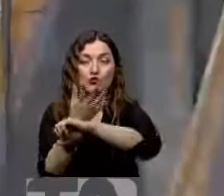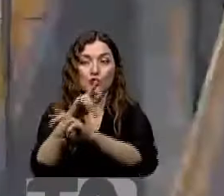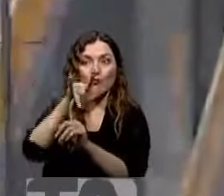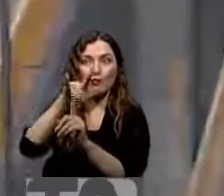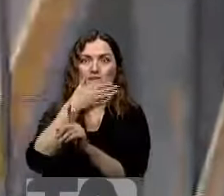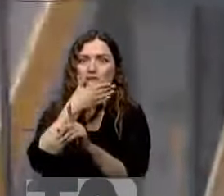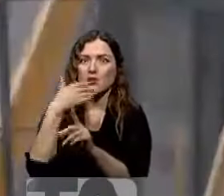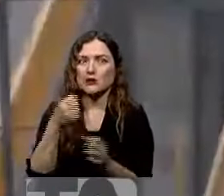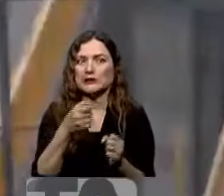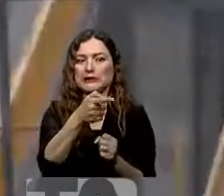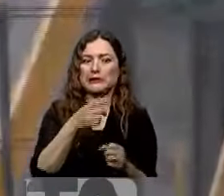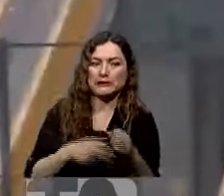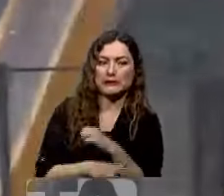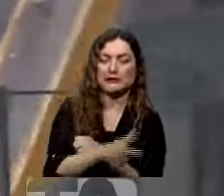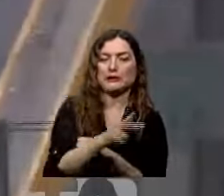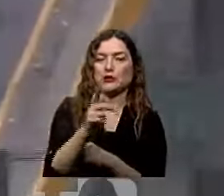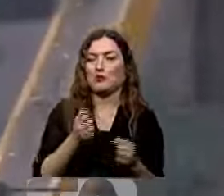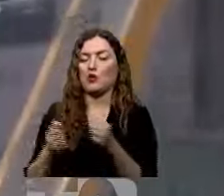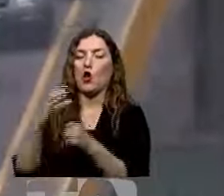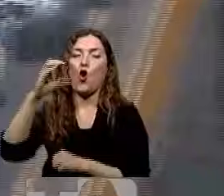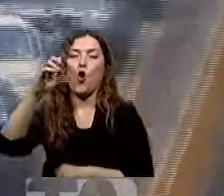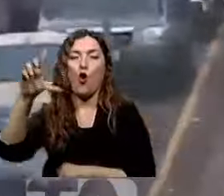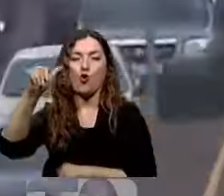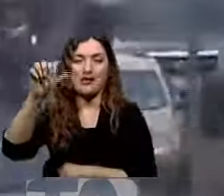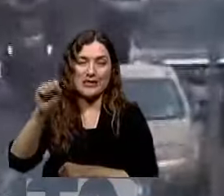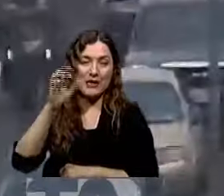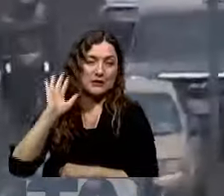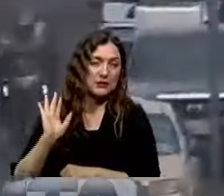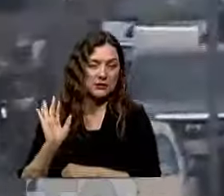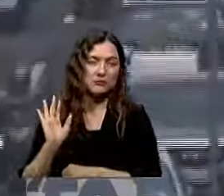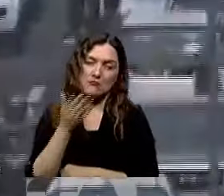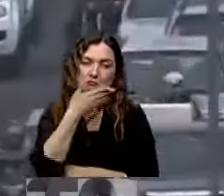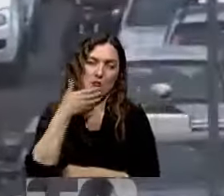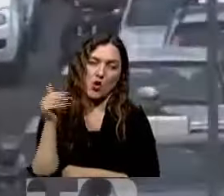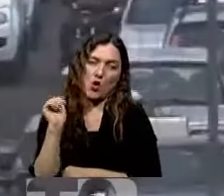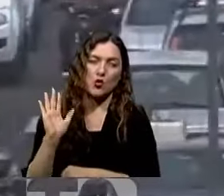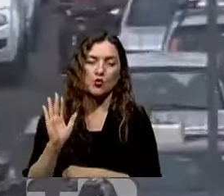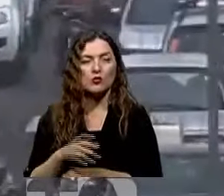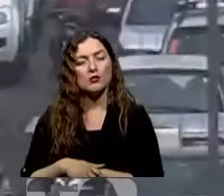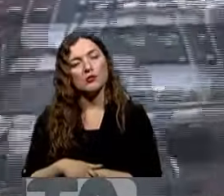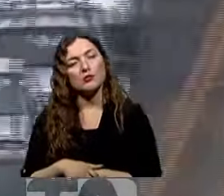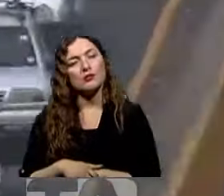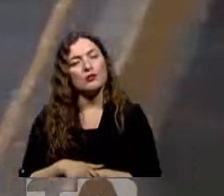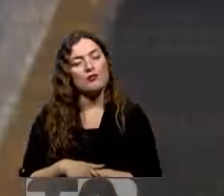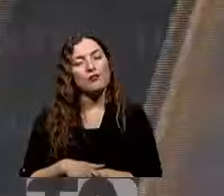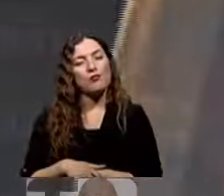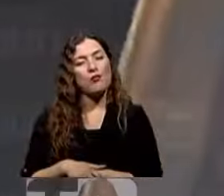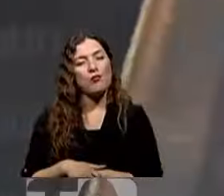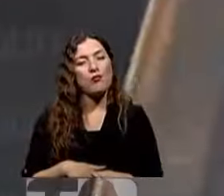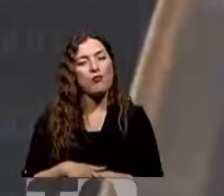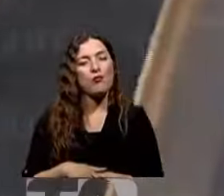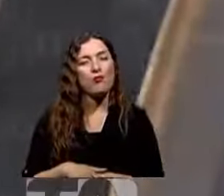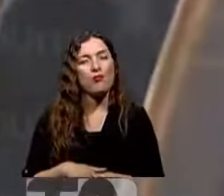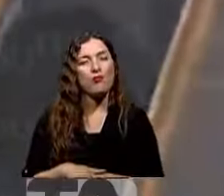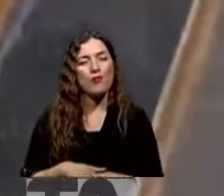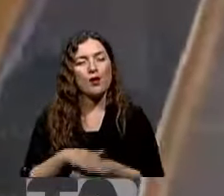mejor tome una vía alterna como Collas. Sí, Collas. Collas, totalmente, creo que es una gran alternativa. Porque como podemos ver, estas, les